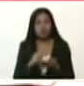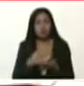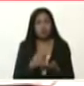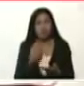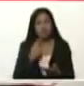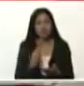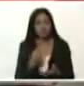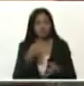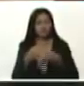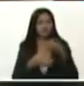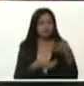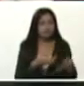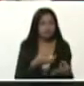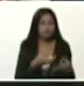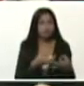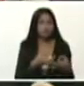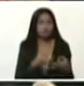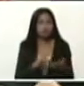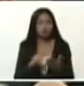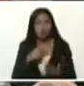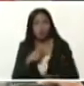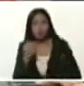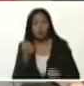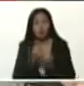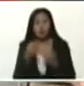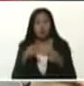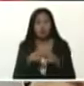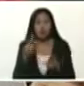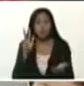decir que le estoy